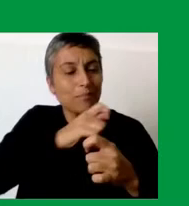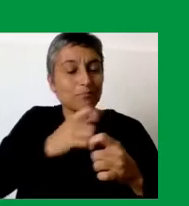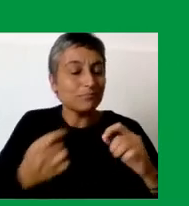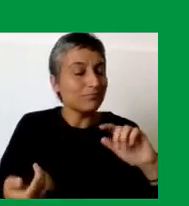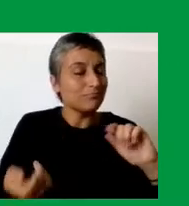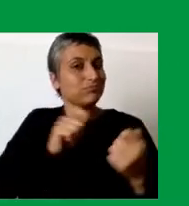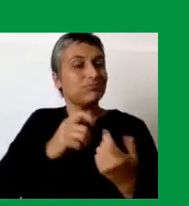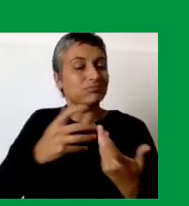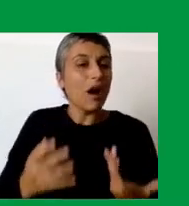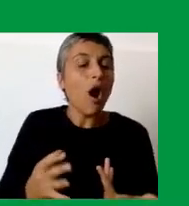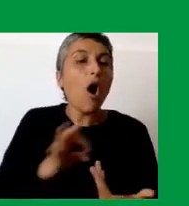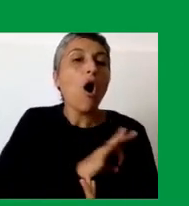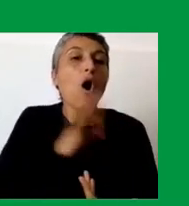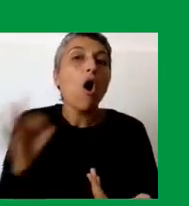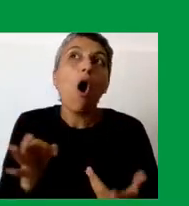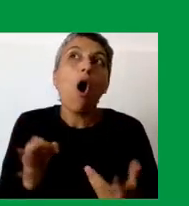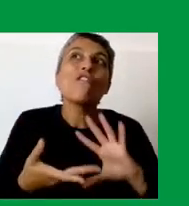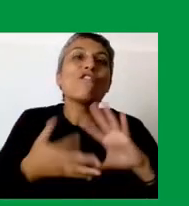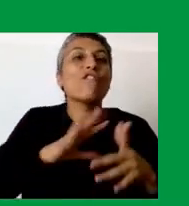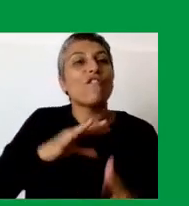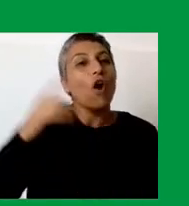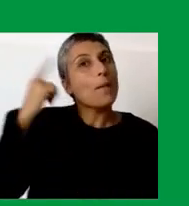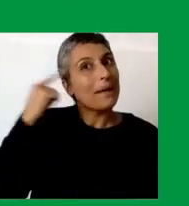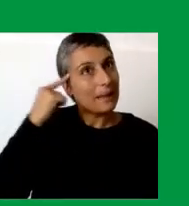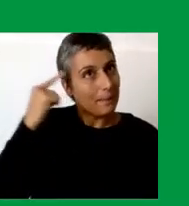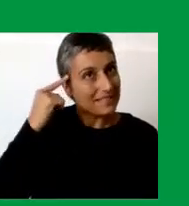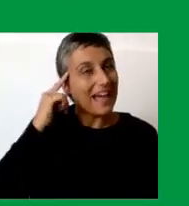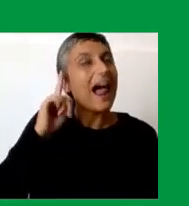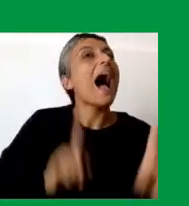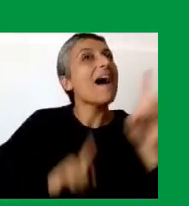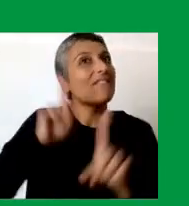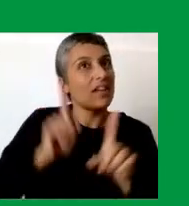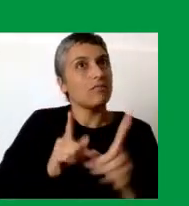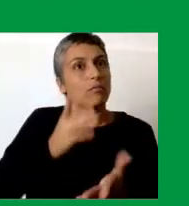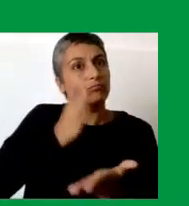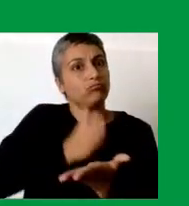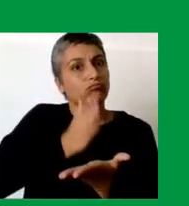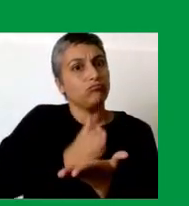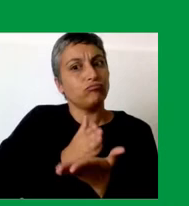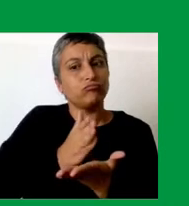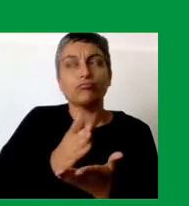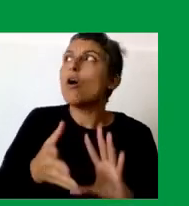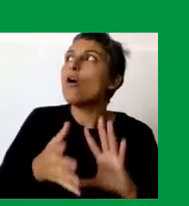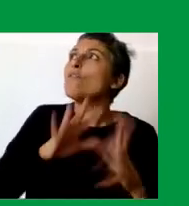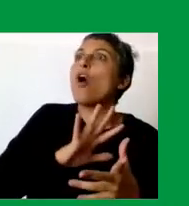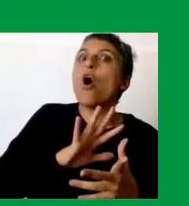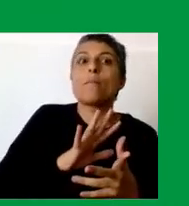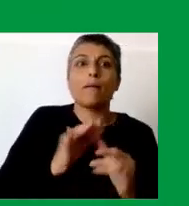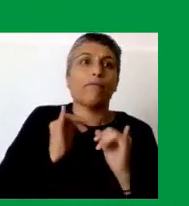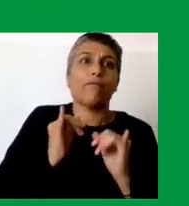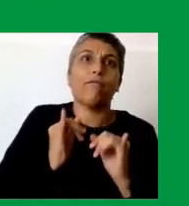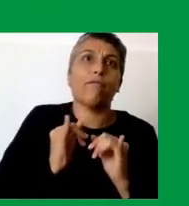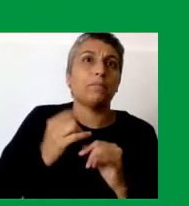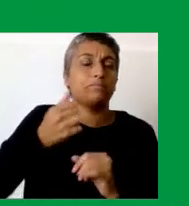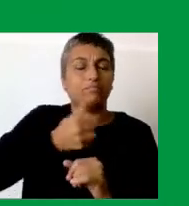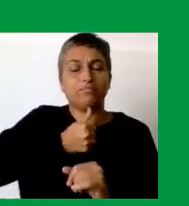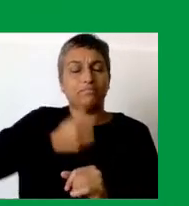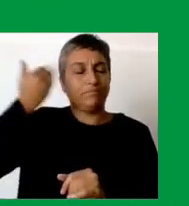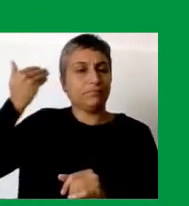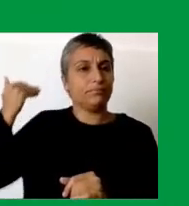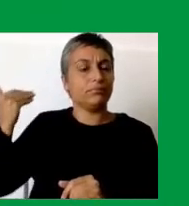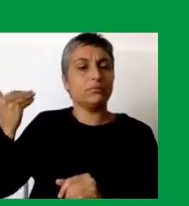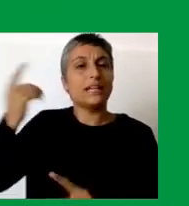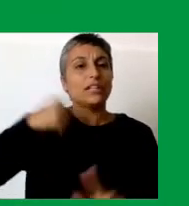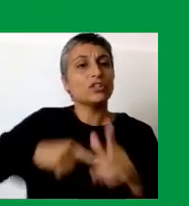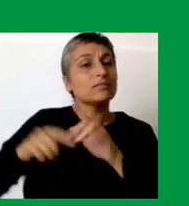no?, determinados pensamientos que a veces están como un poco fosilizados. Entonces, esta